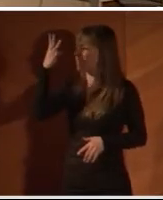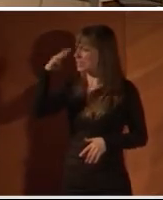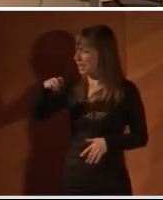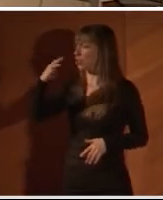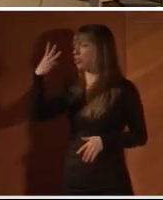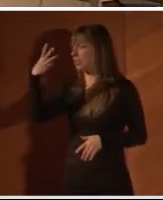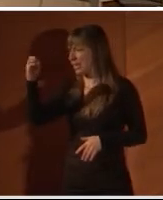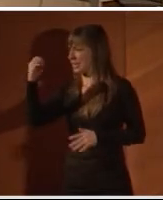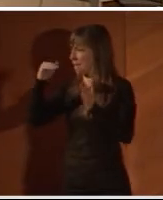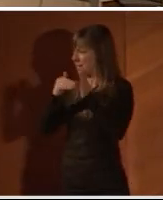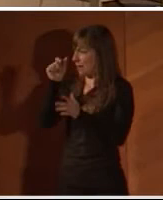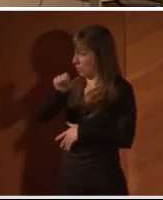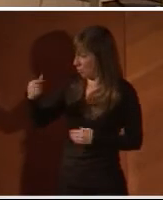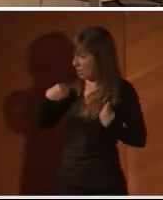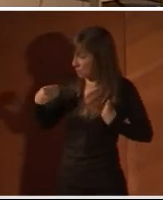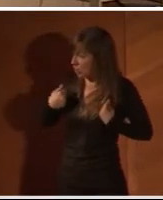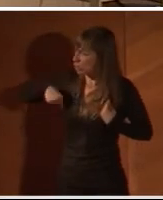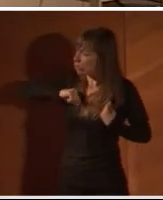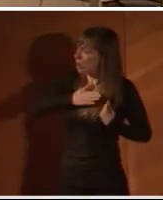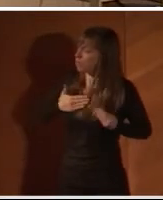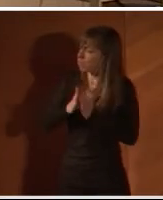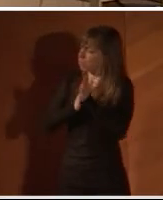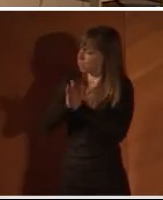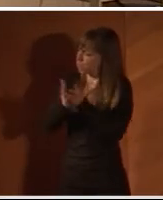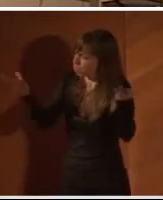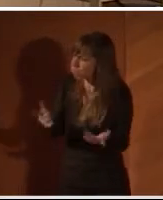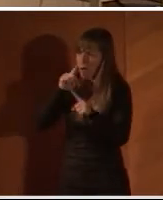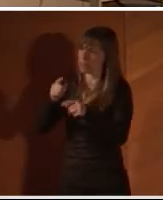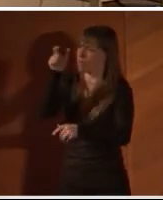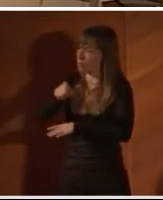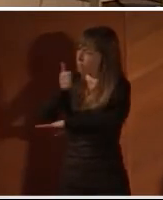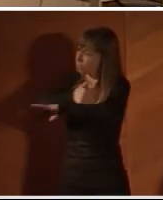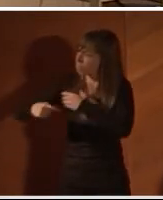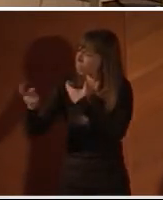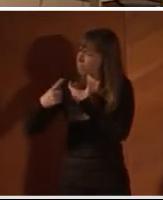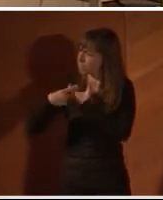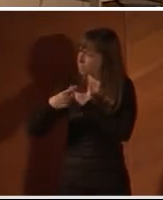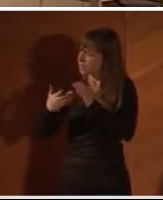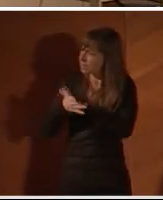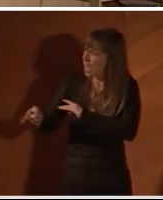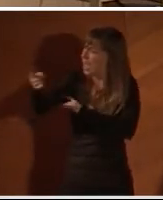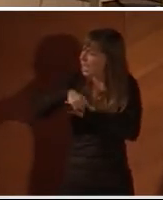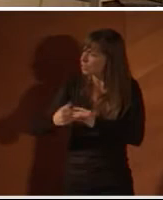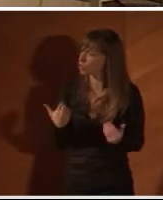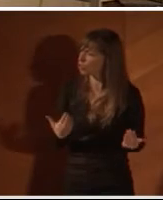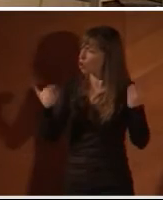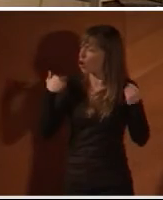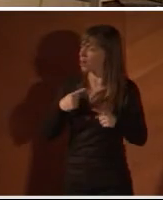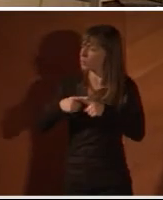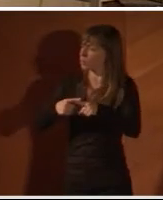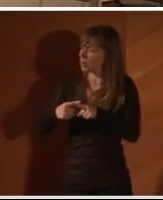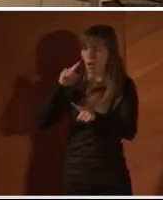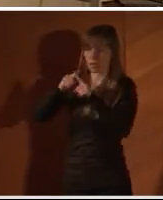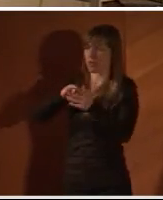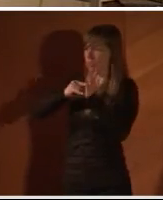habitantes, nosotros queremos impulsar la participación de la ciudadanía, permitiéndoles ser corresponsables del proyecto de ciudad que todas